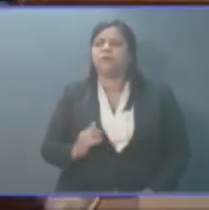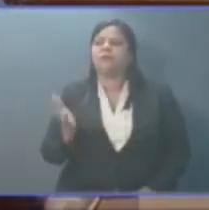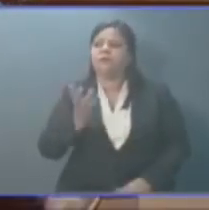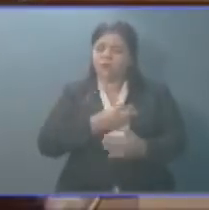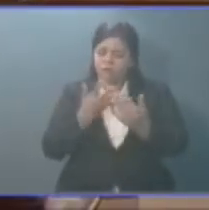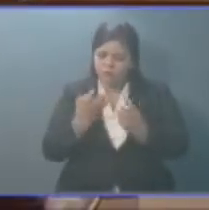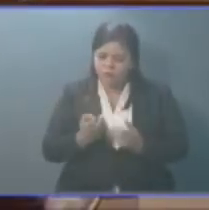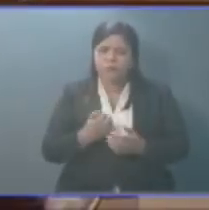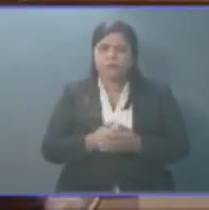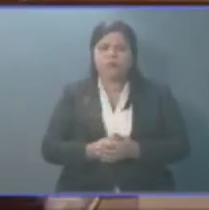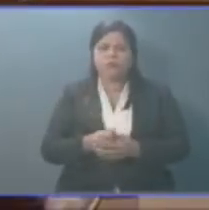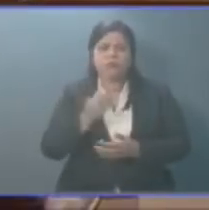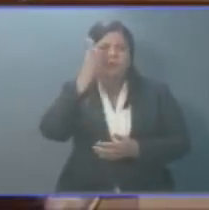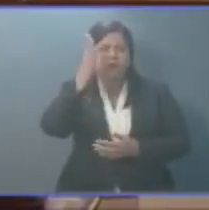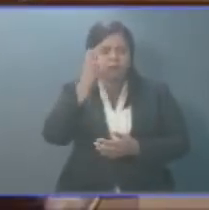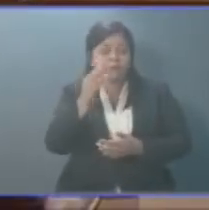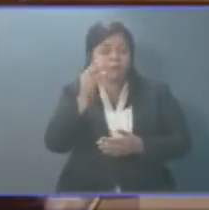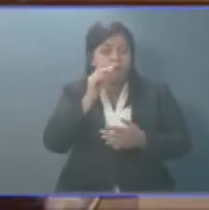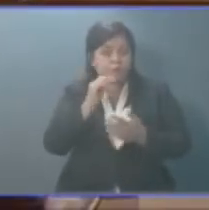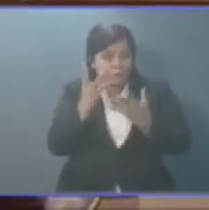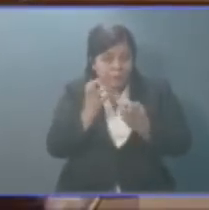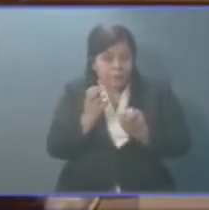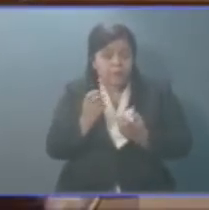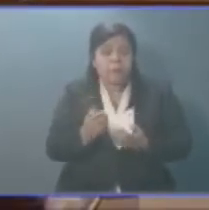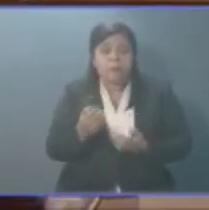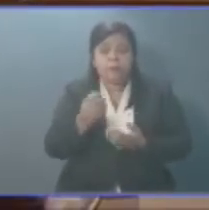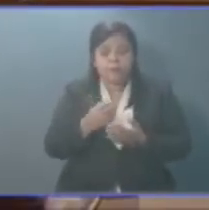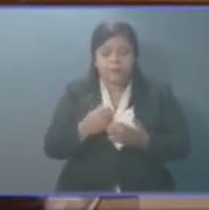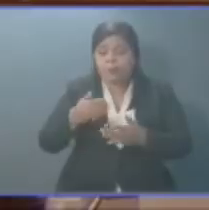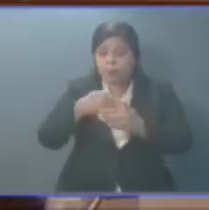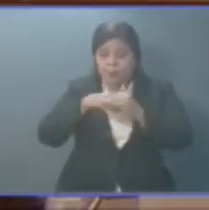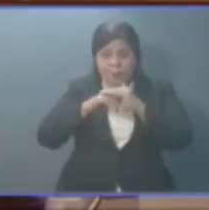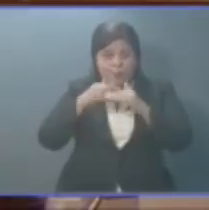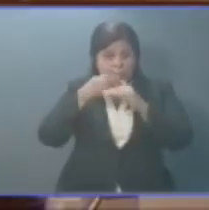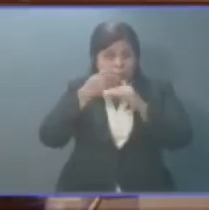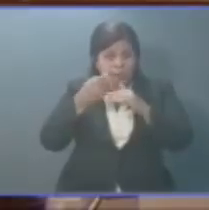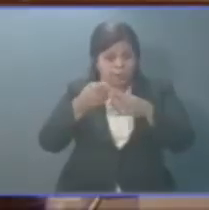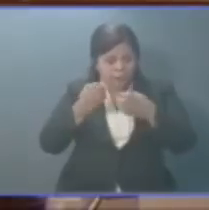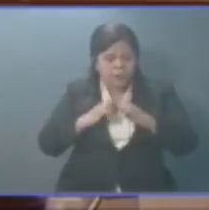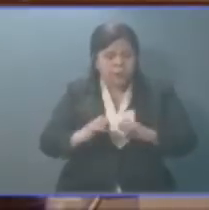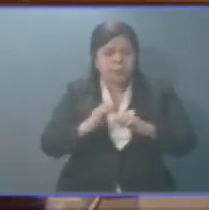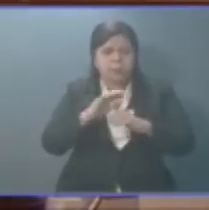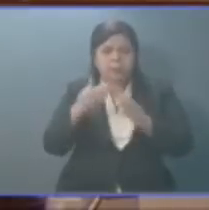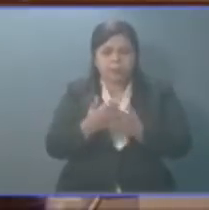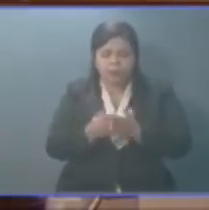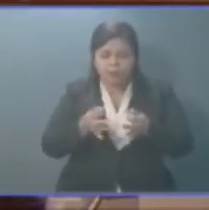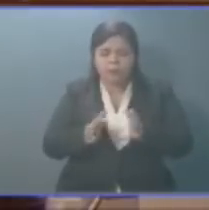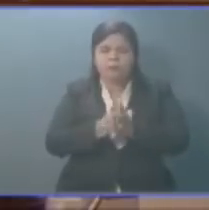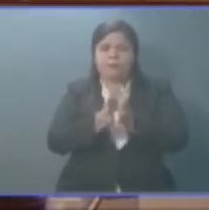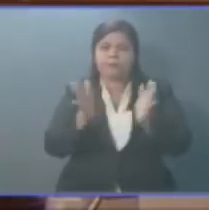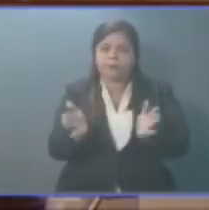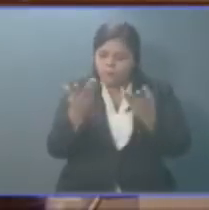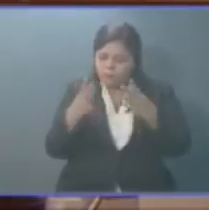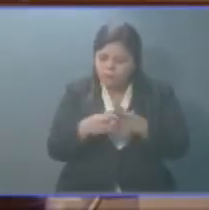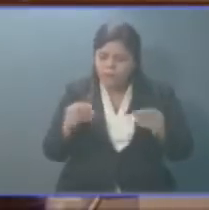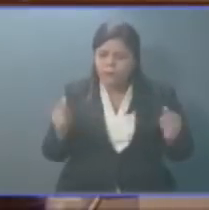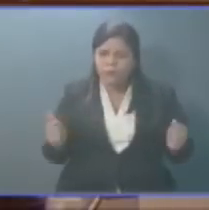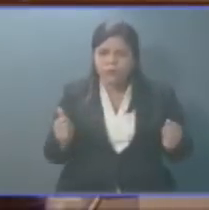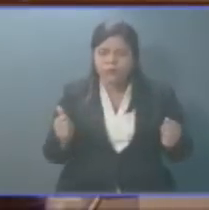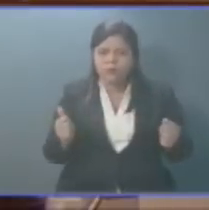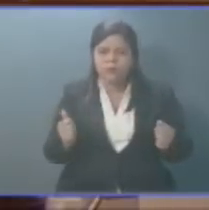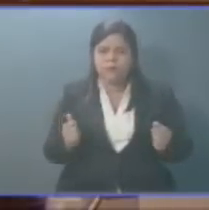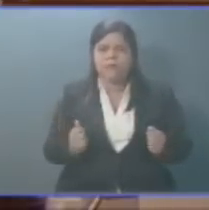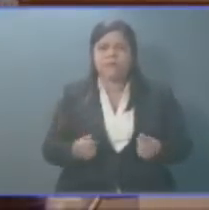Vamos a proyectarnos a la creación de un plan estratégico general donde ya está socializado, articulado